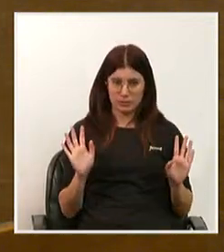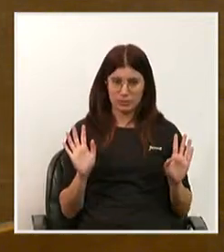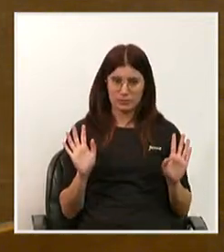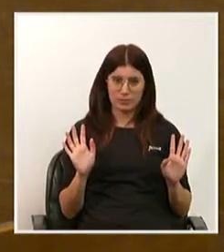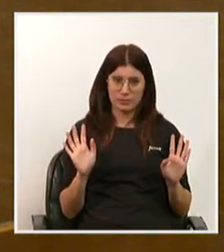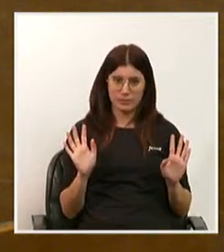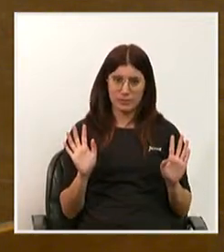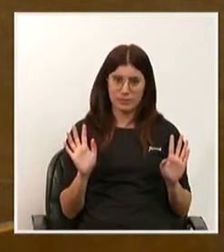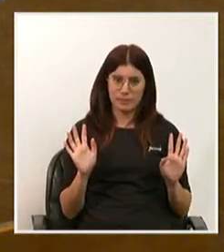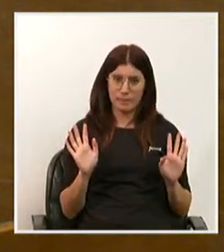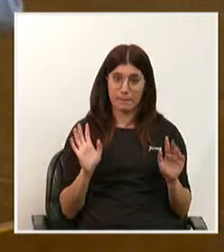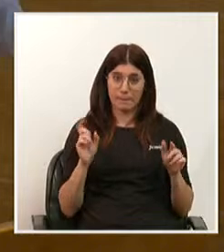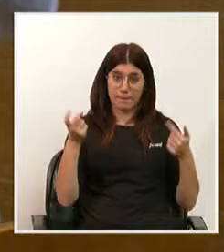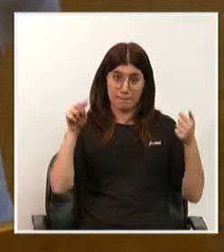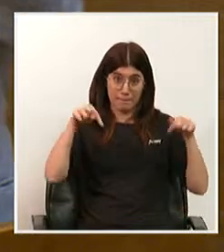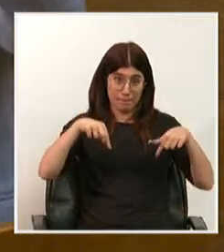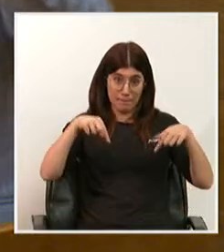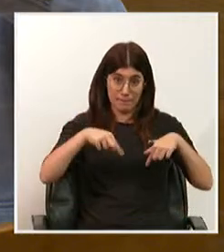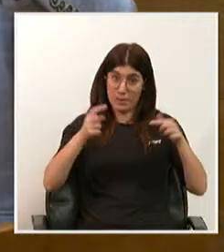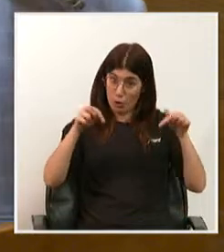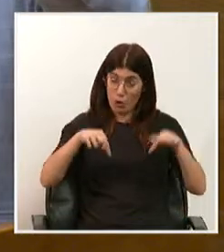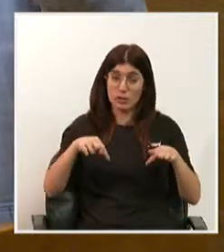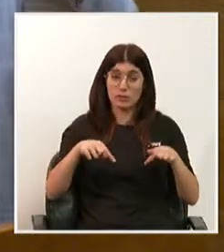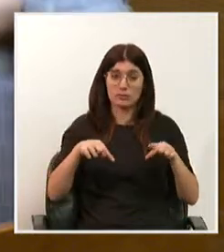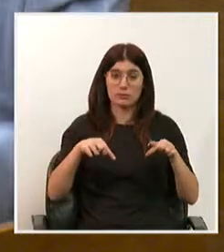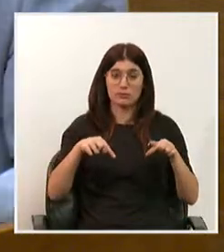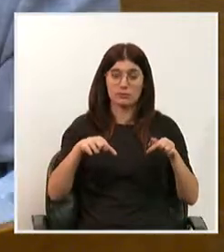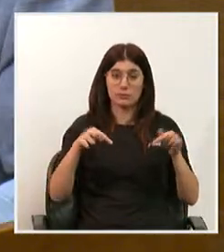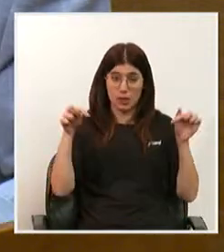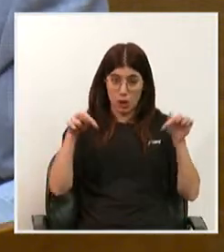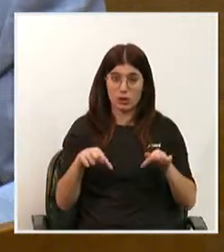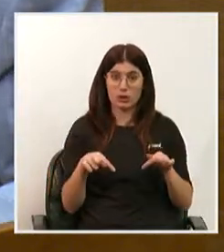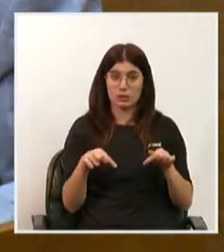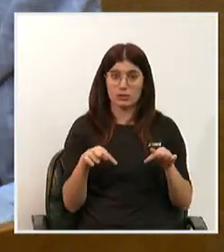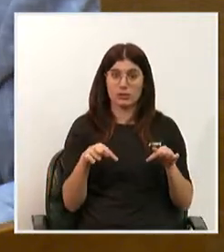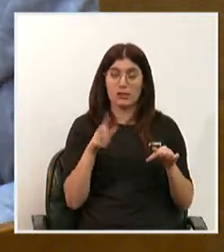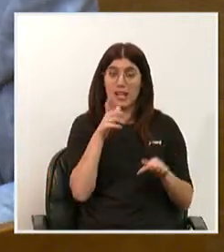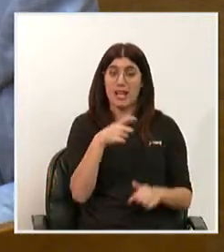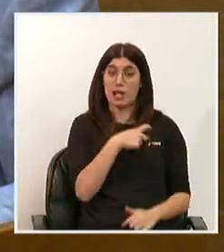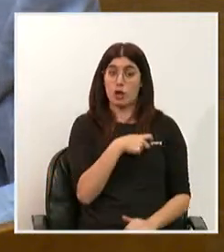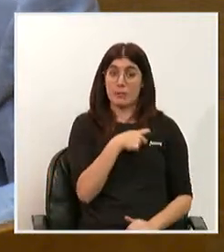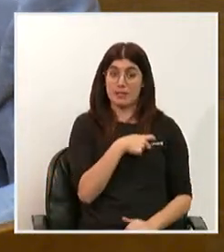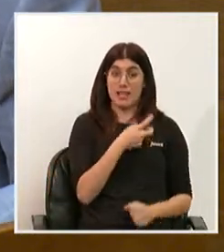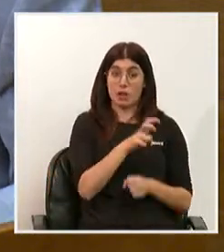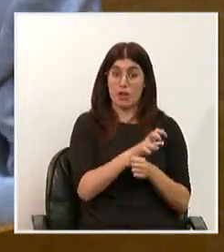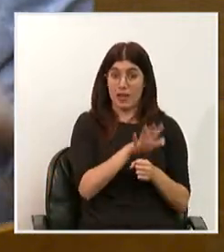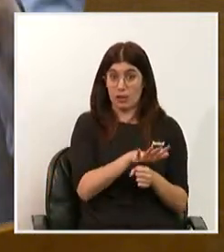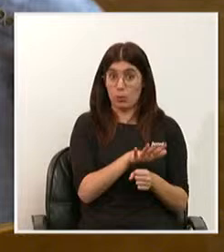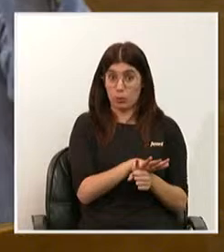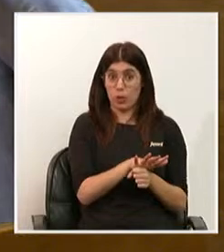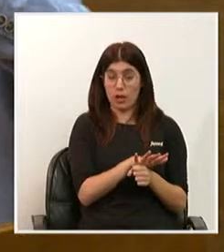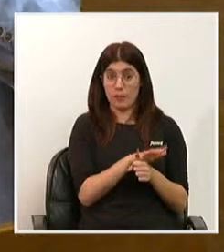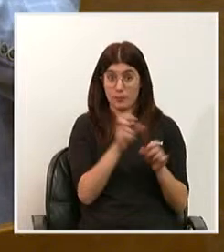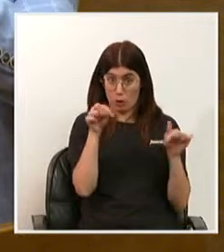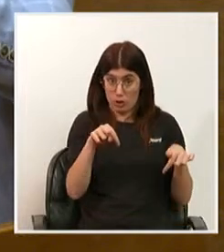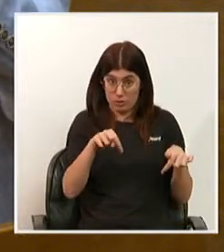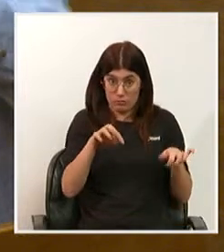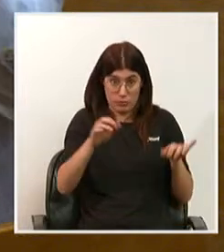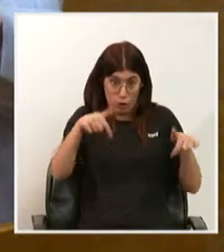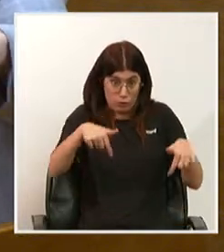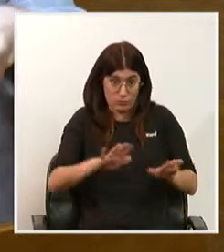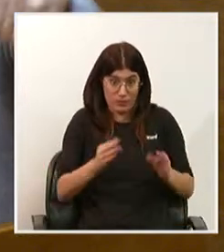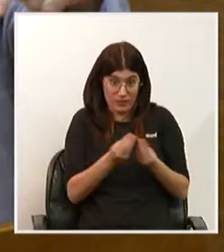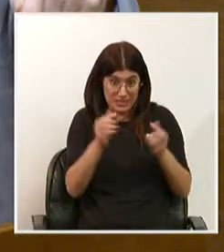está hoy hoy hoy hoy el comisario de agricultura hoy